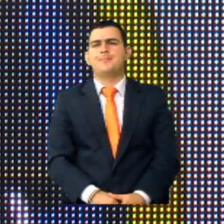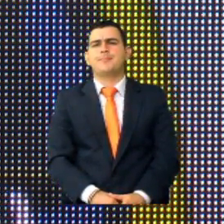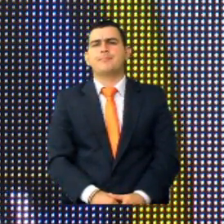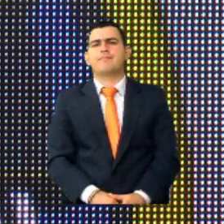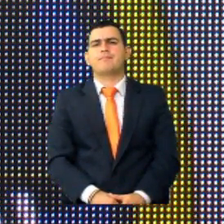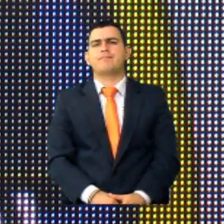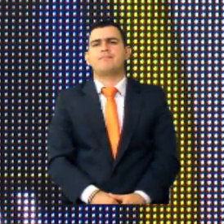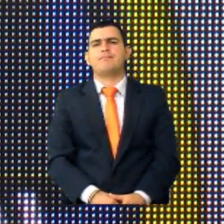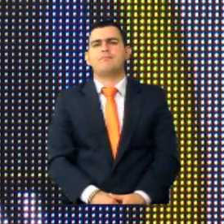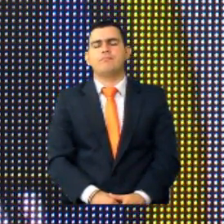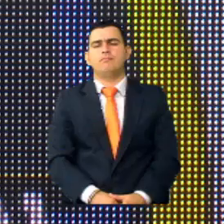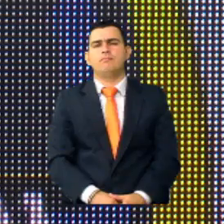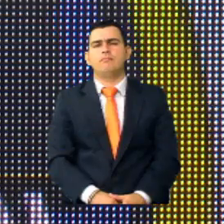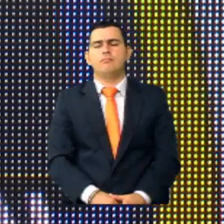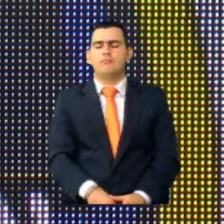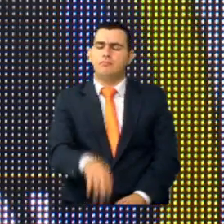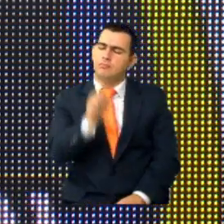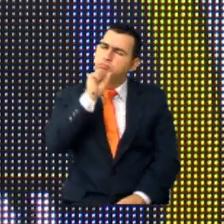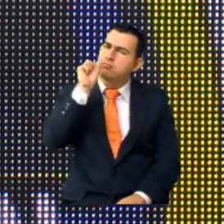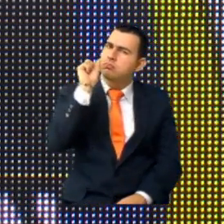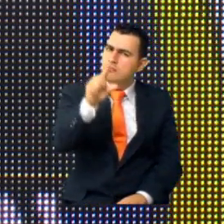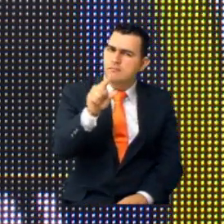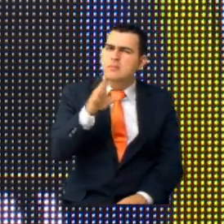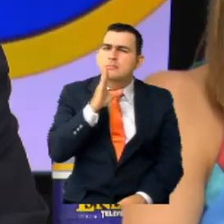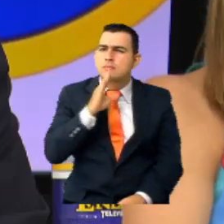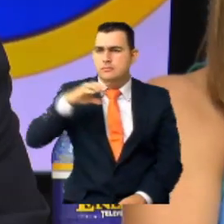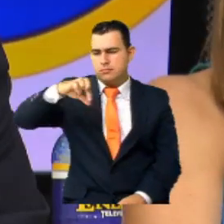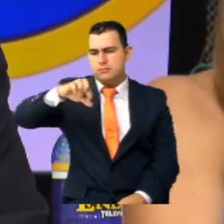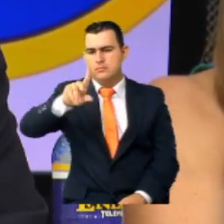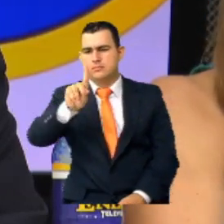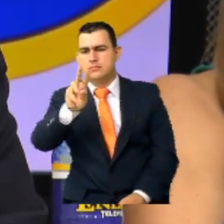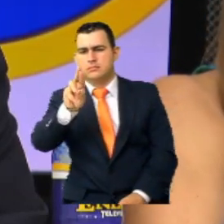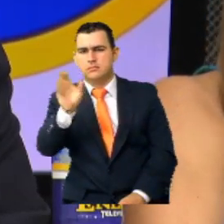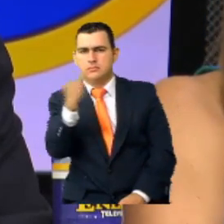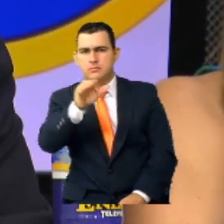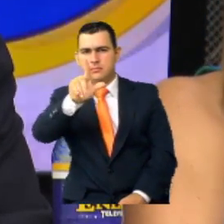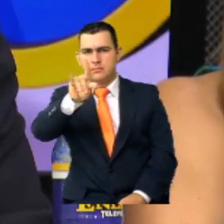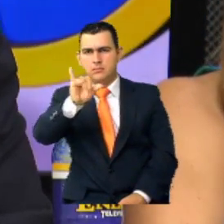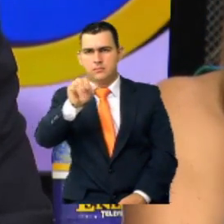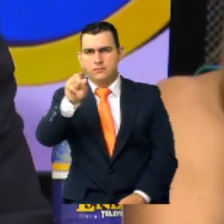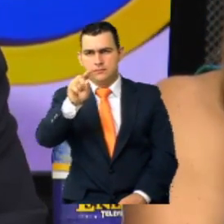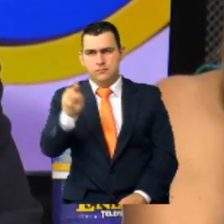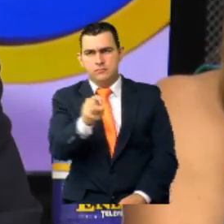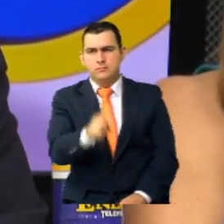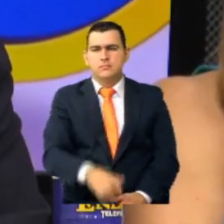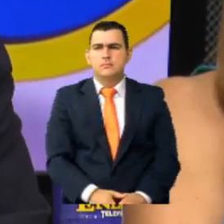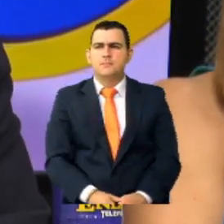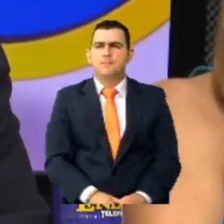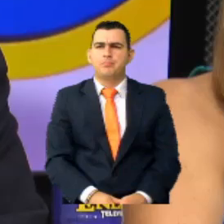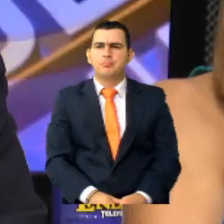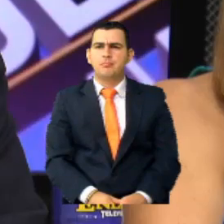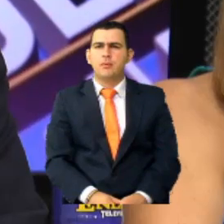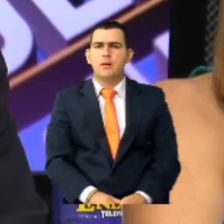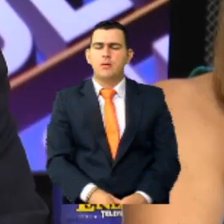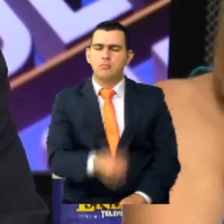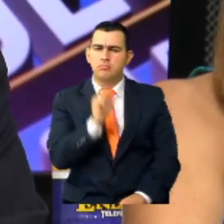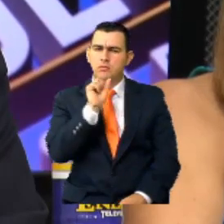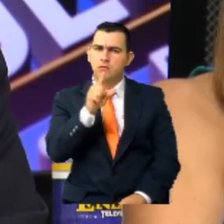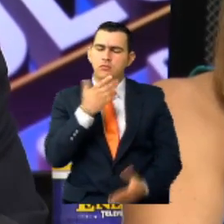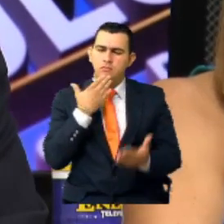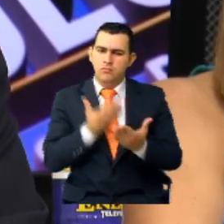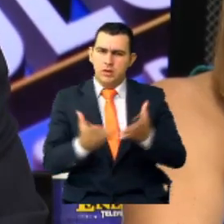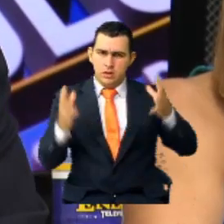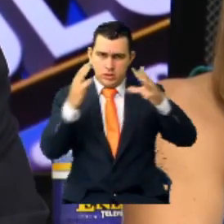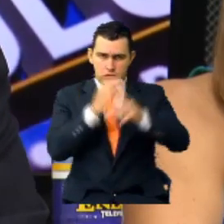le realiza la pregunta al candidato Pedro Luis Gómez Martínez. Saludos, buenas noches, candidato. E igual para sus colegas y a toda